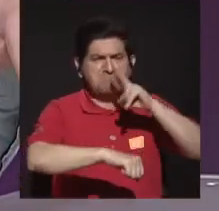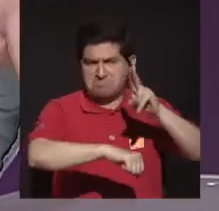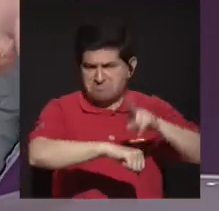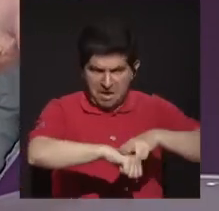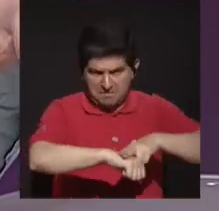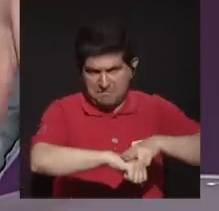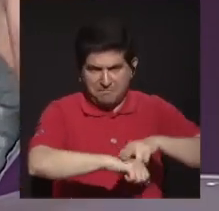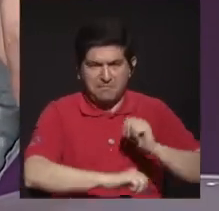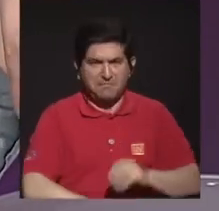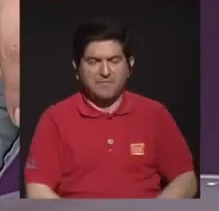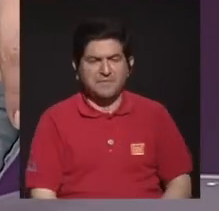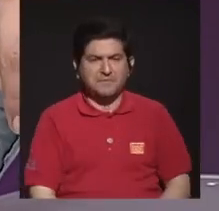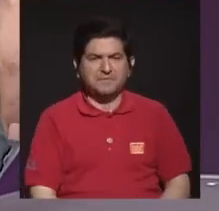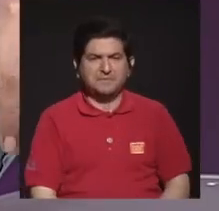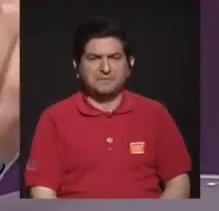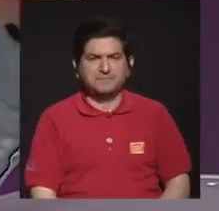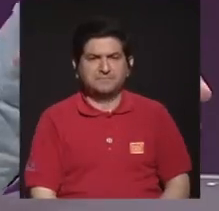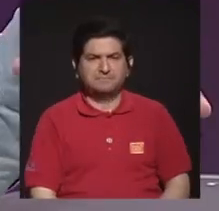estado